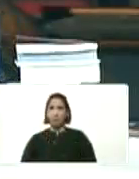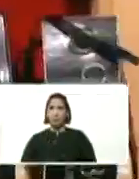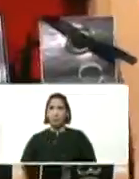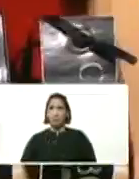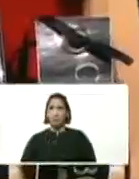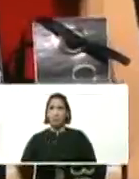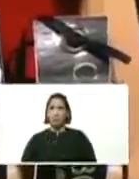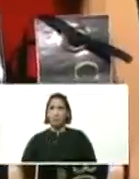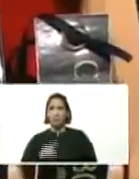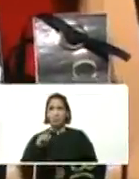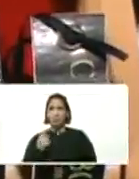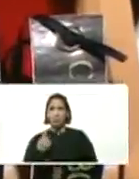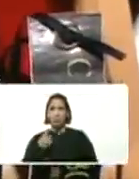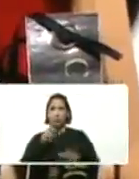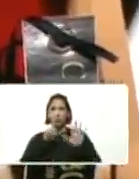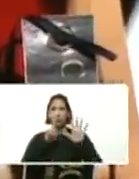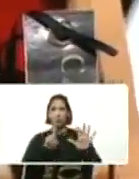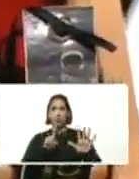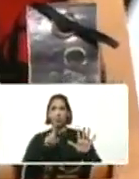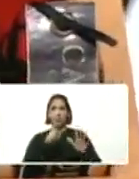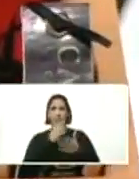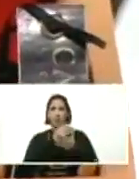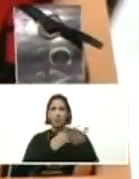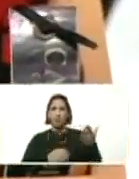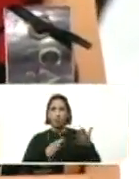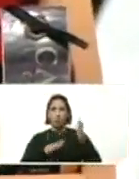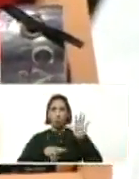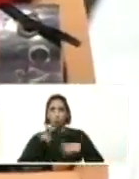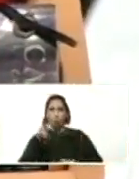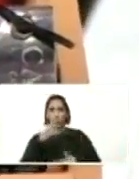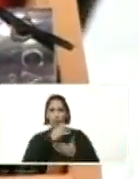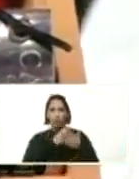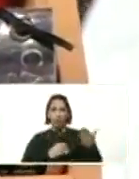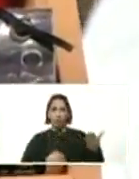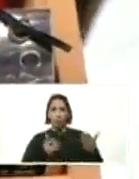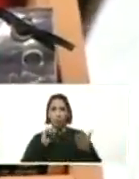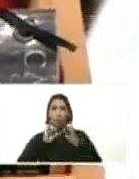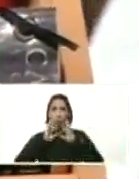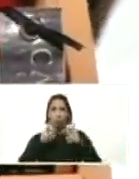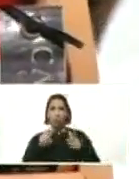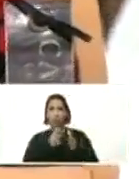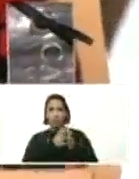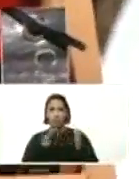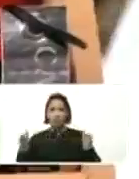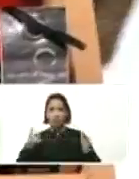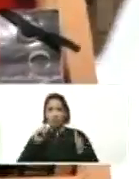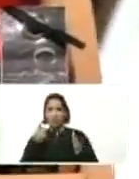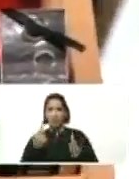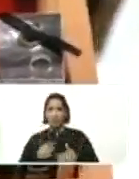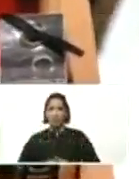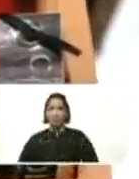Estos primeros 6 capítulos de 12 capítulos que va a contar la serie. Esta es la primera